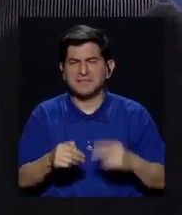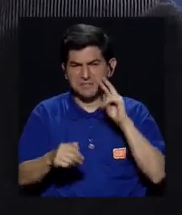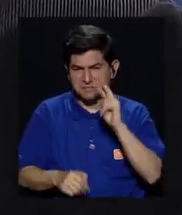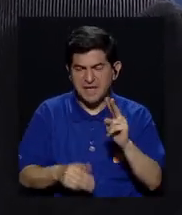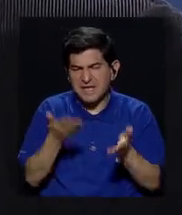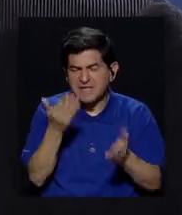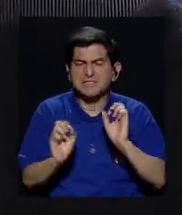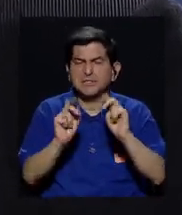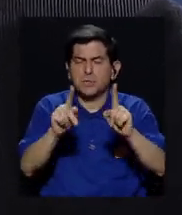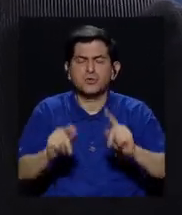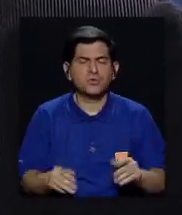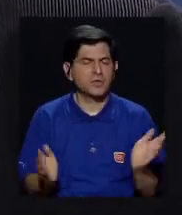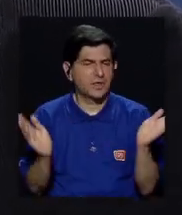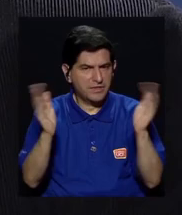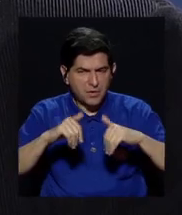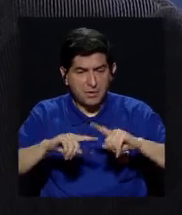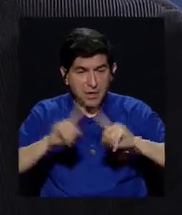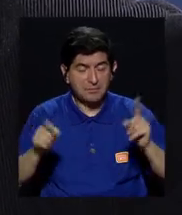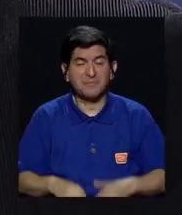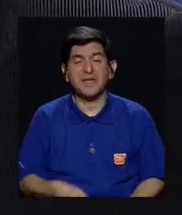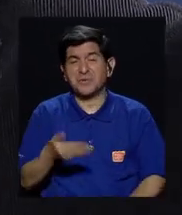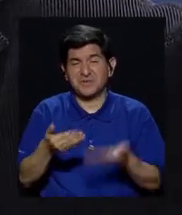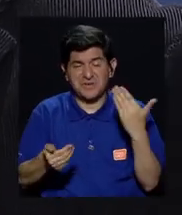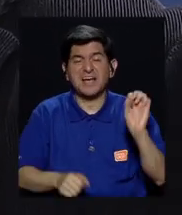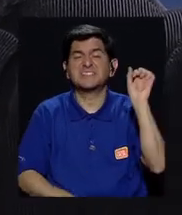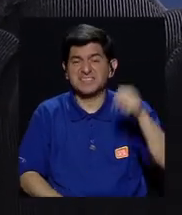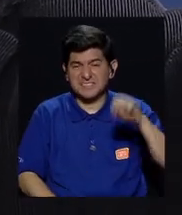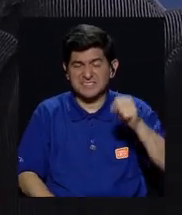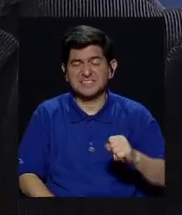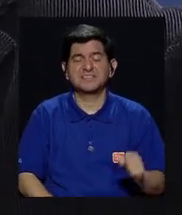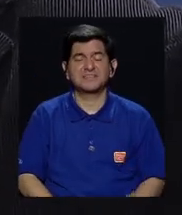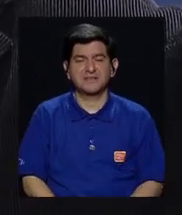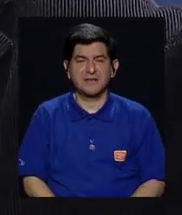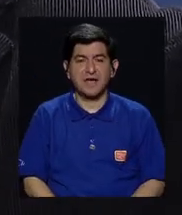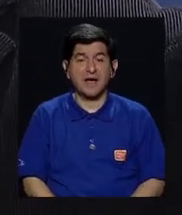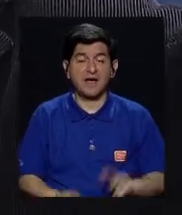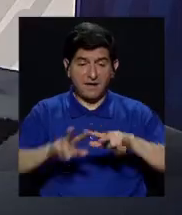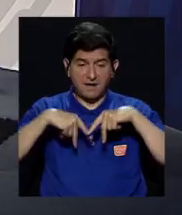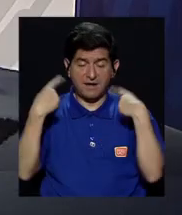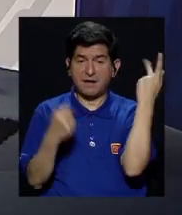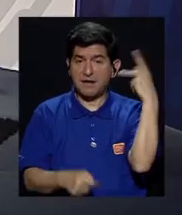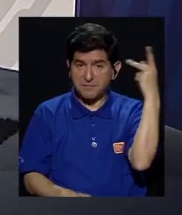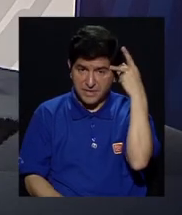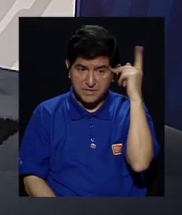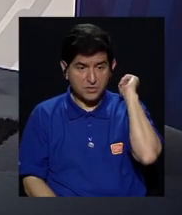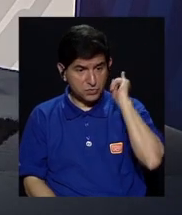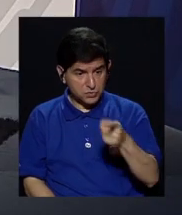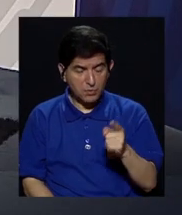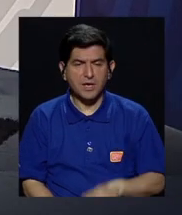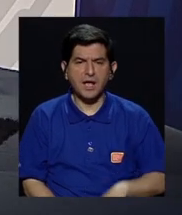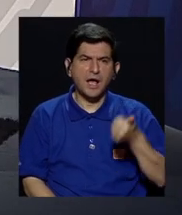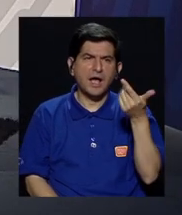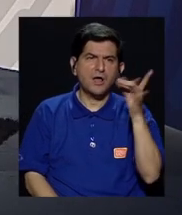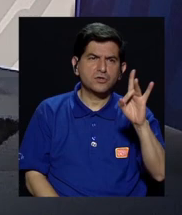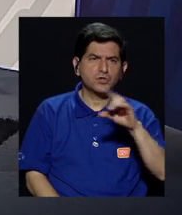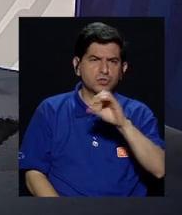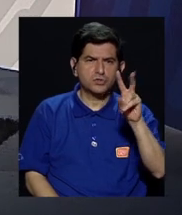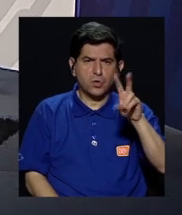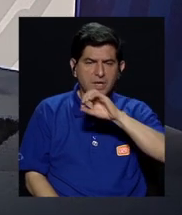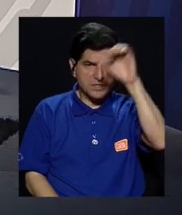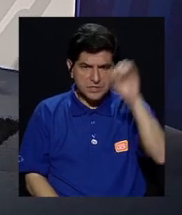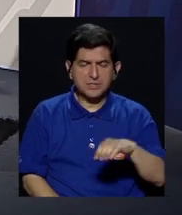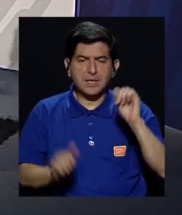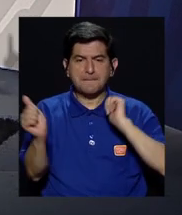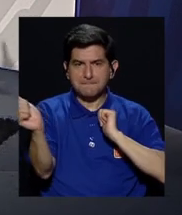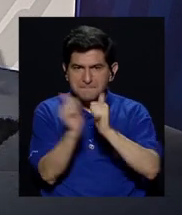analizar de que no hubiese pero prácticamente condenado los partidos políticos están obligados más los a buscar entre un 18 un 20